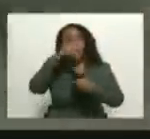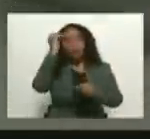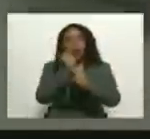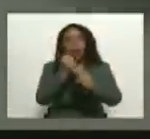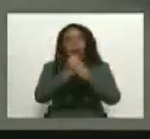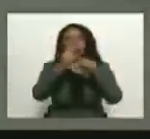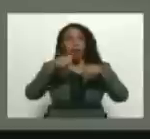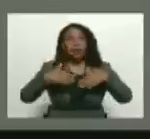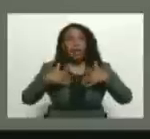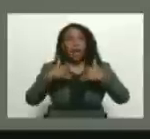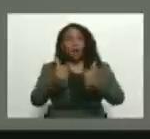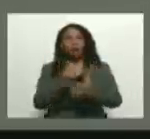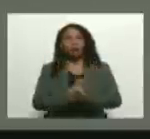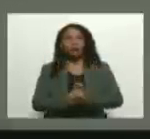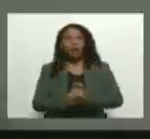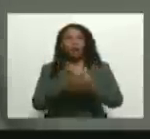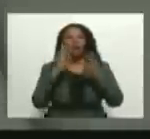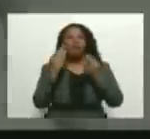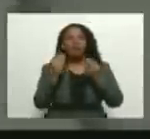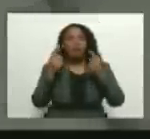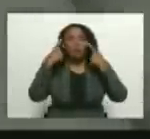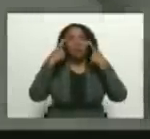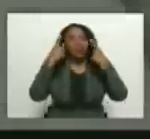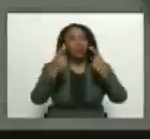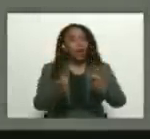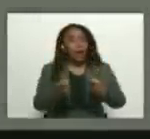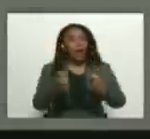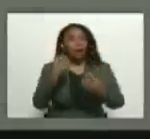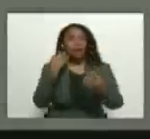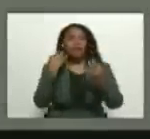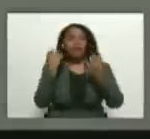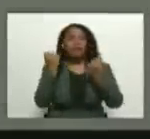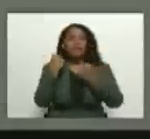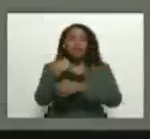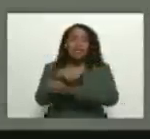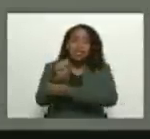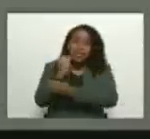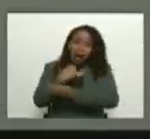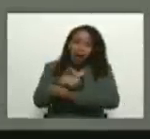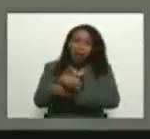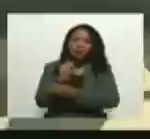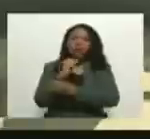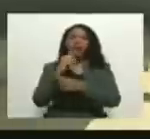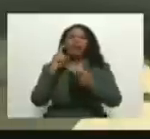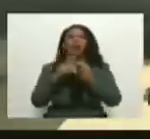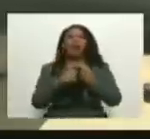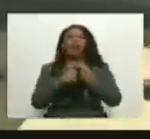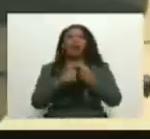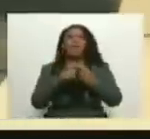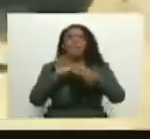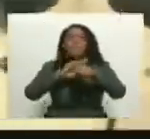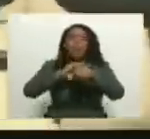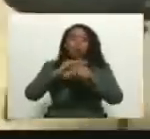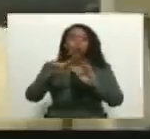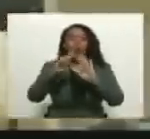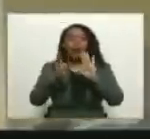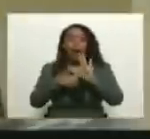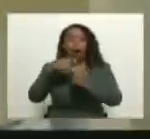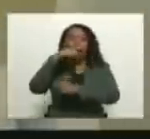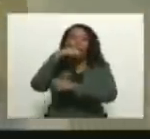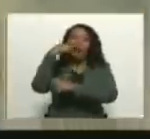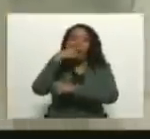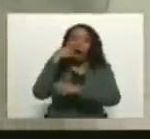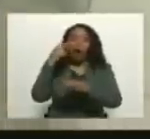importante. Muchos especialistas, fisiatras, por supuesto, nuestros médicos generales,